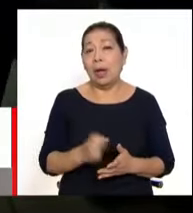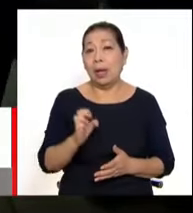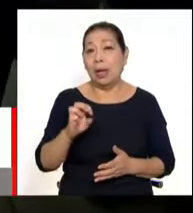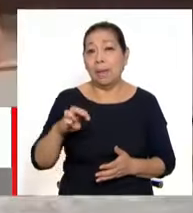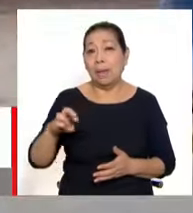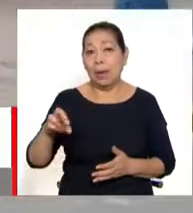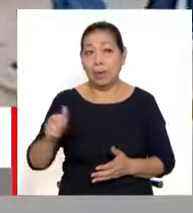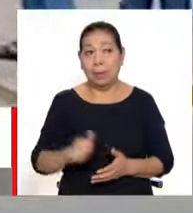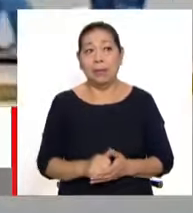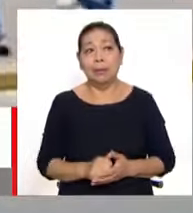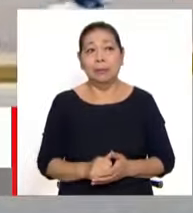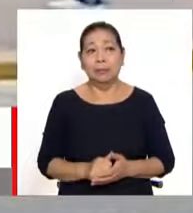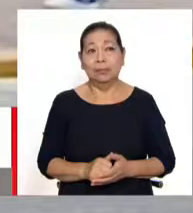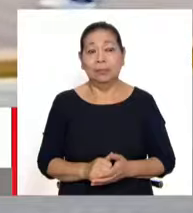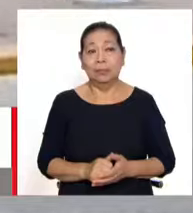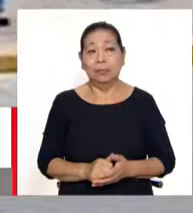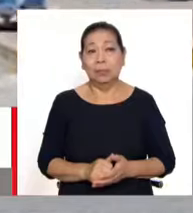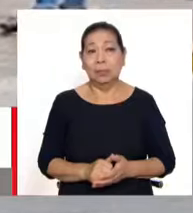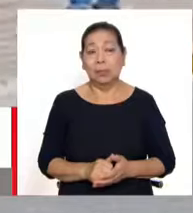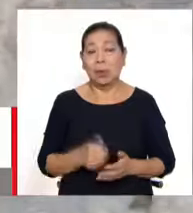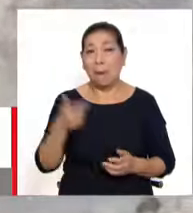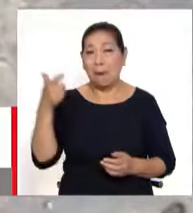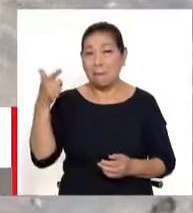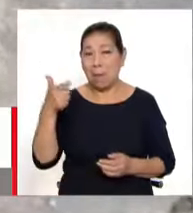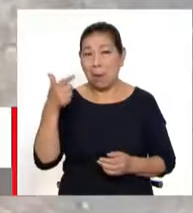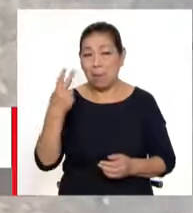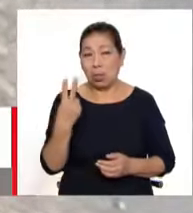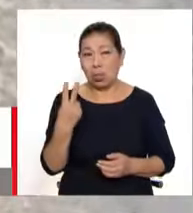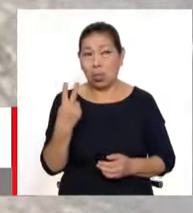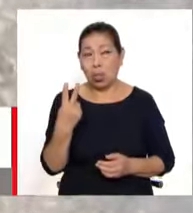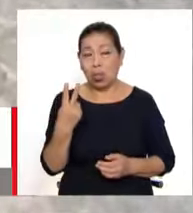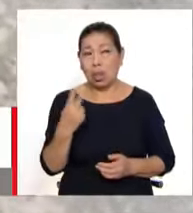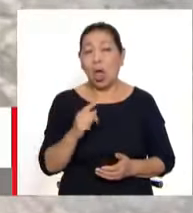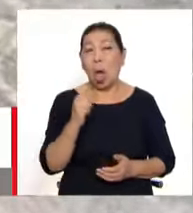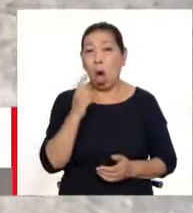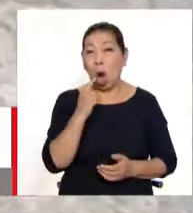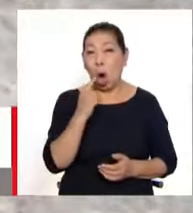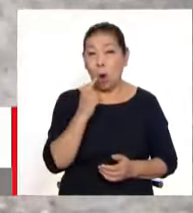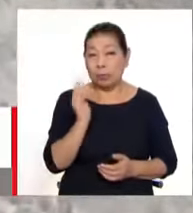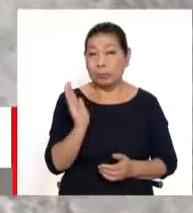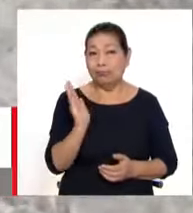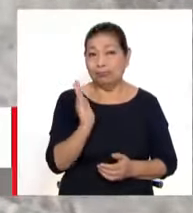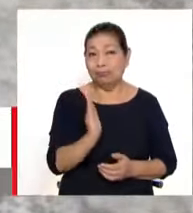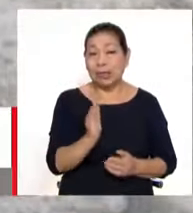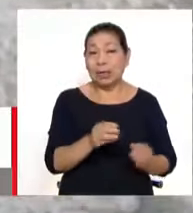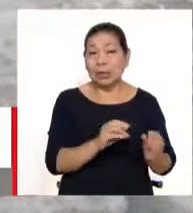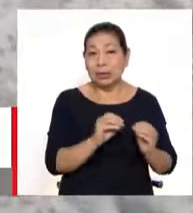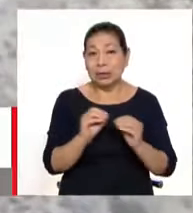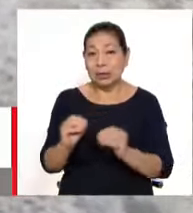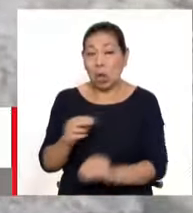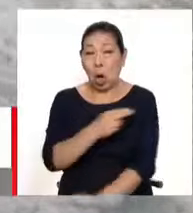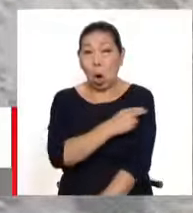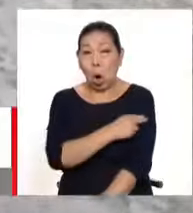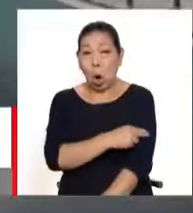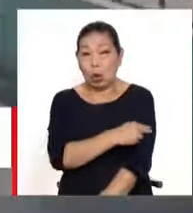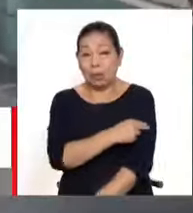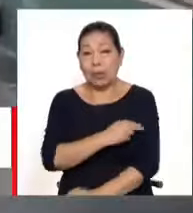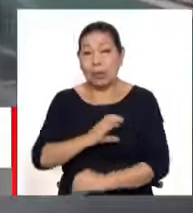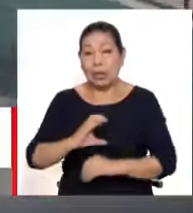Emapa Chancay. Tras recibir dos impactos de bala, Luis Miguel Chumpitaz Leiva fue llevado al hospital de